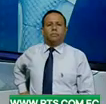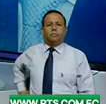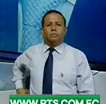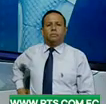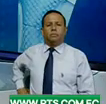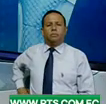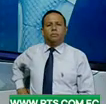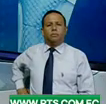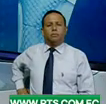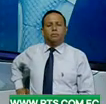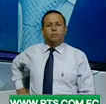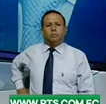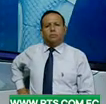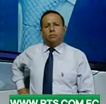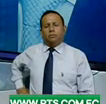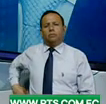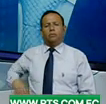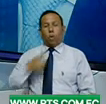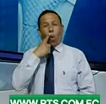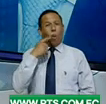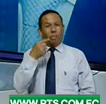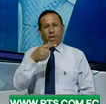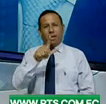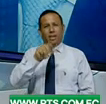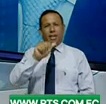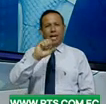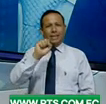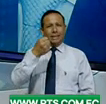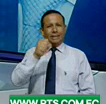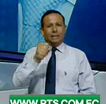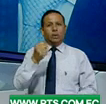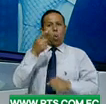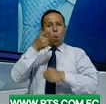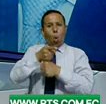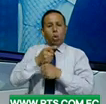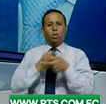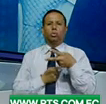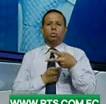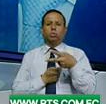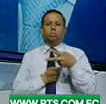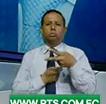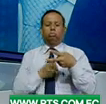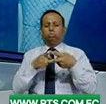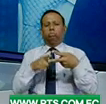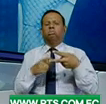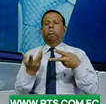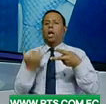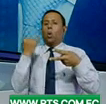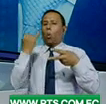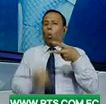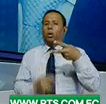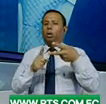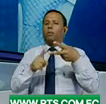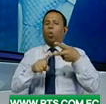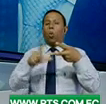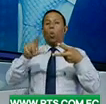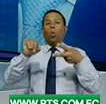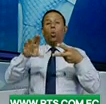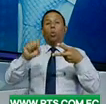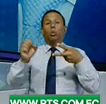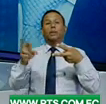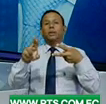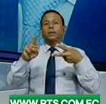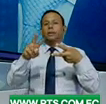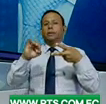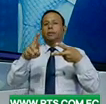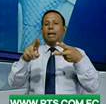Jorge Glass tiene dos órdenes de detención preventiva en su contra. La última la ordenó Luis Rivera, juez de la Corte Nacional de Justicia,